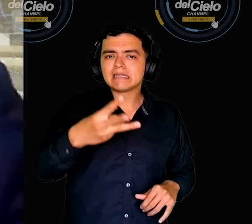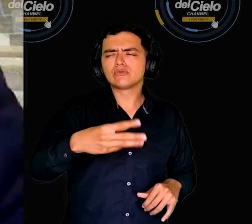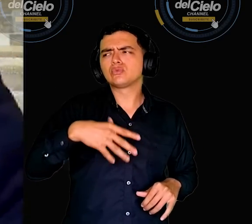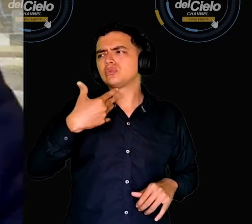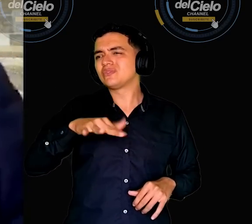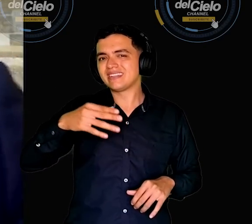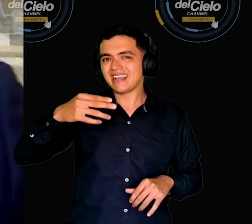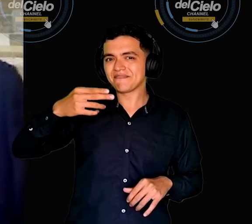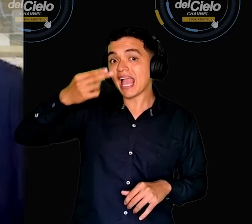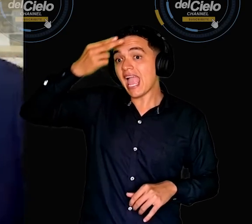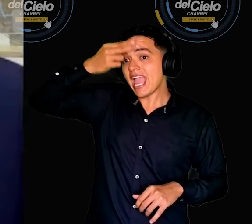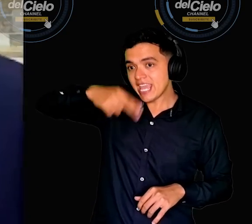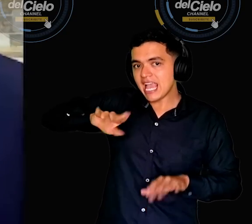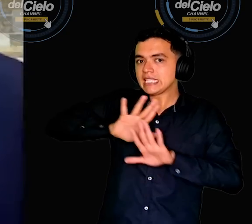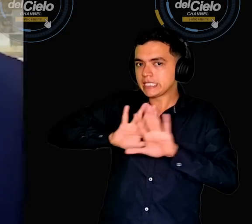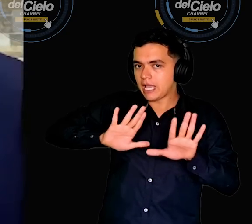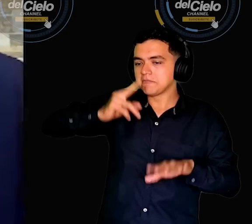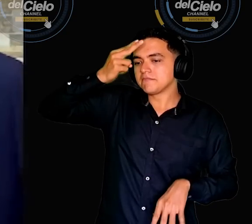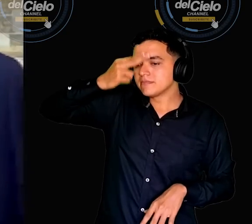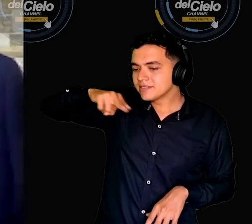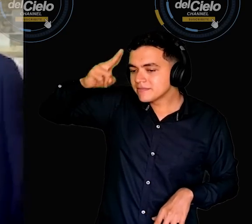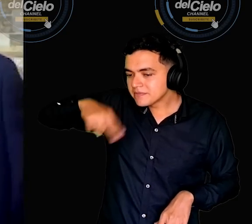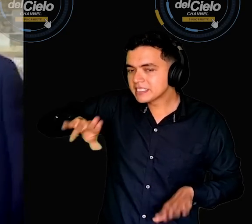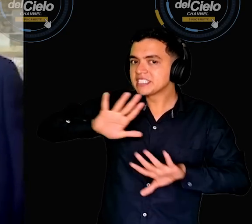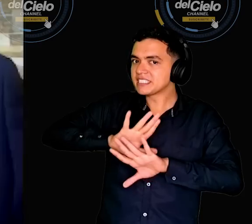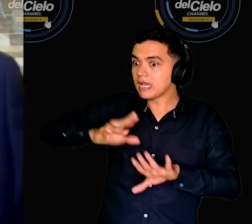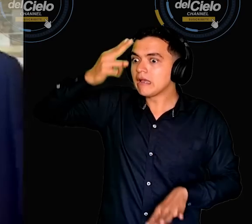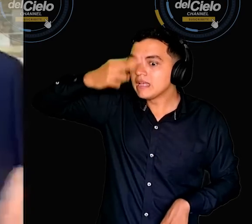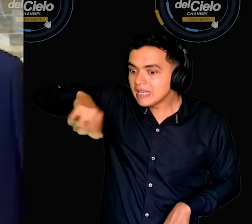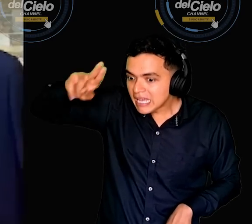decir, yo la quiero, ella me quiere, nos casamos